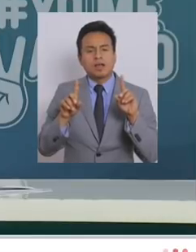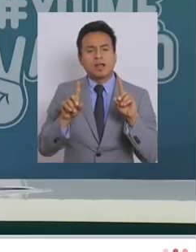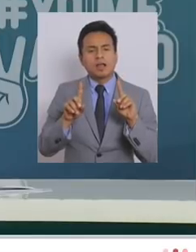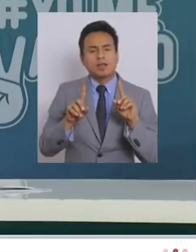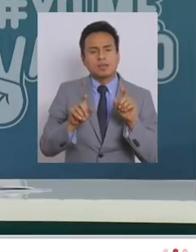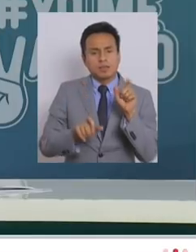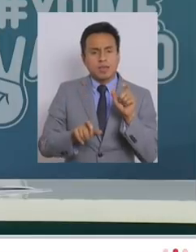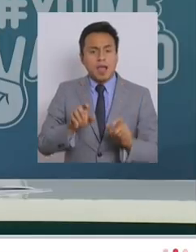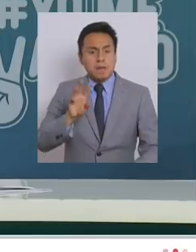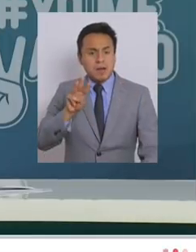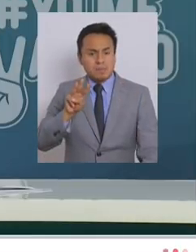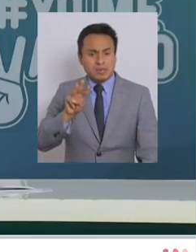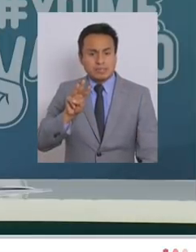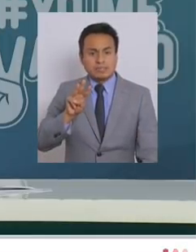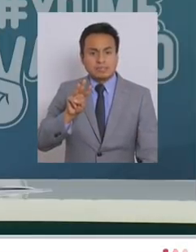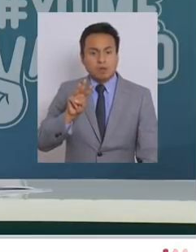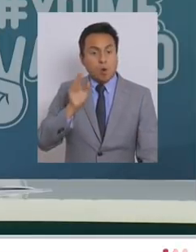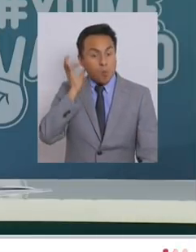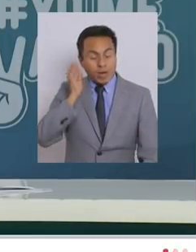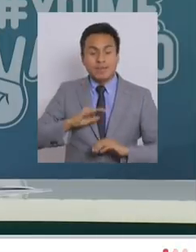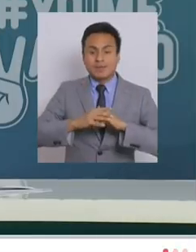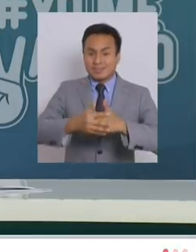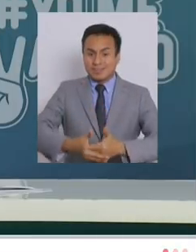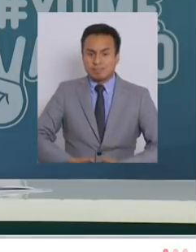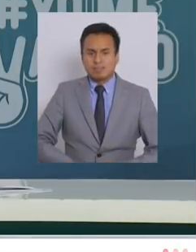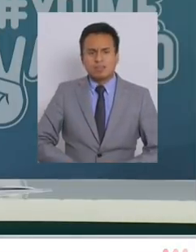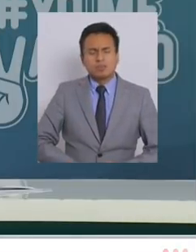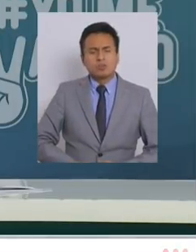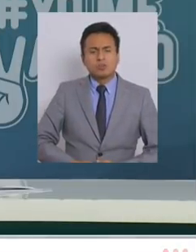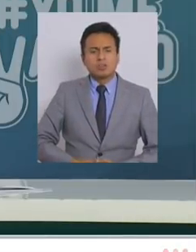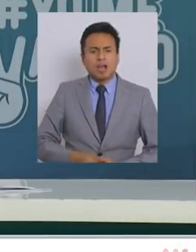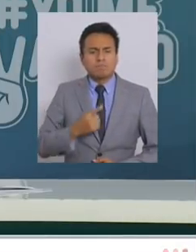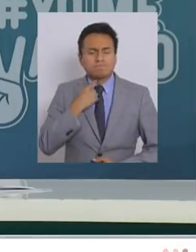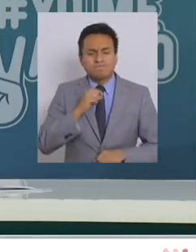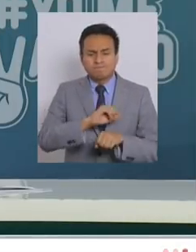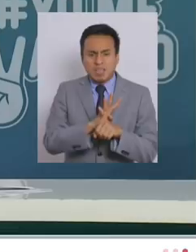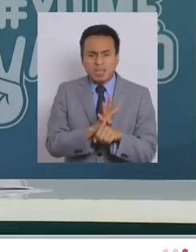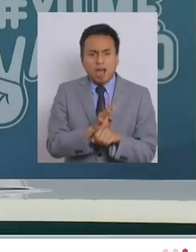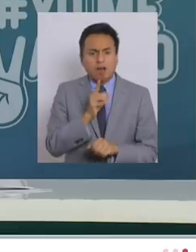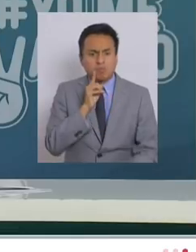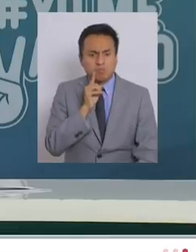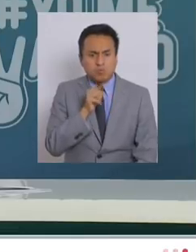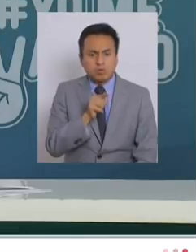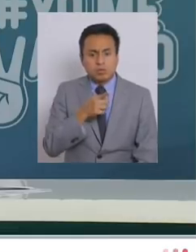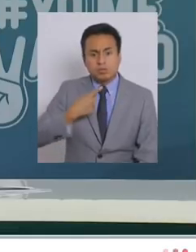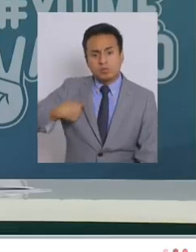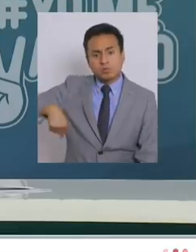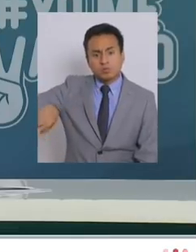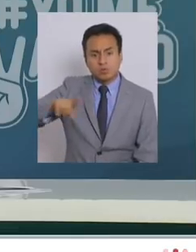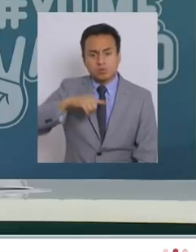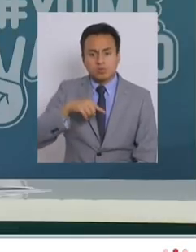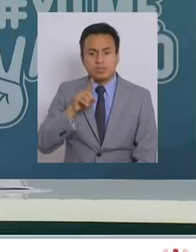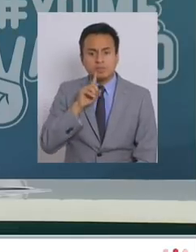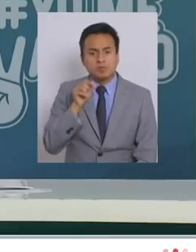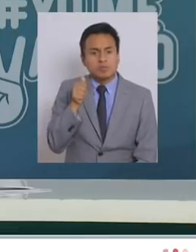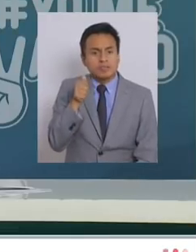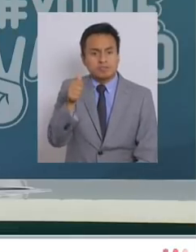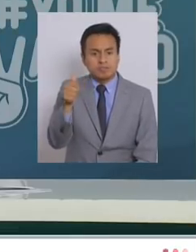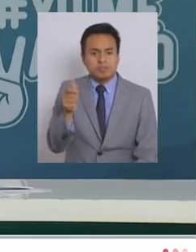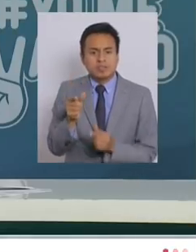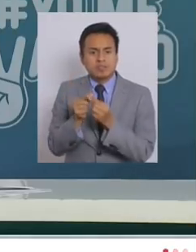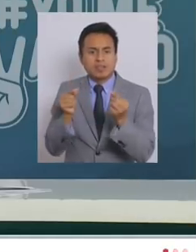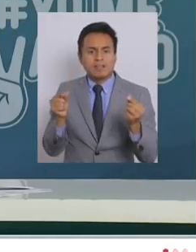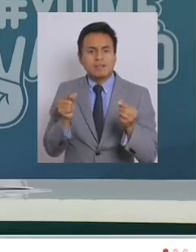mamás o mujeres embarazadas que han sufrido el commit 19 nosotros tenemos una dirección nacional de